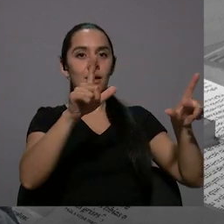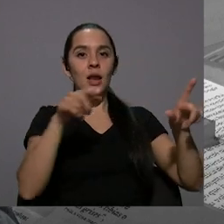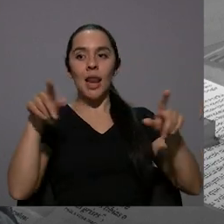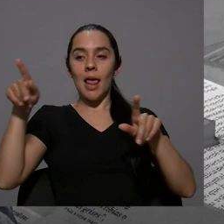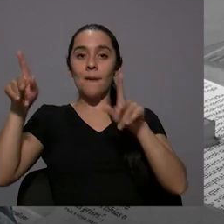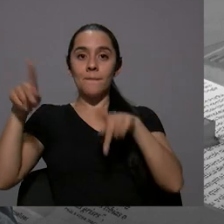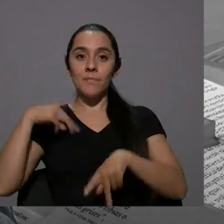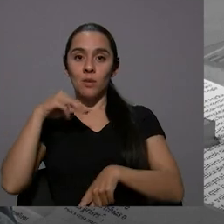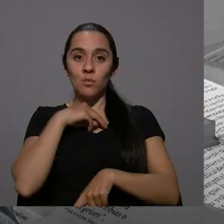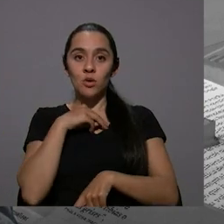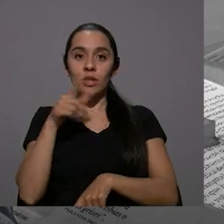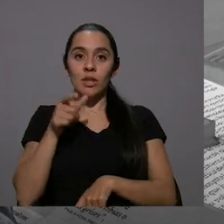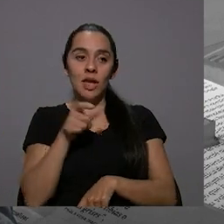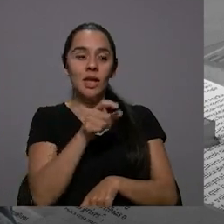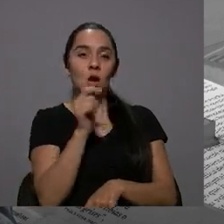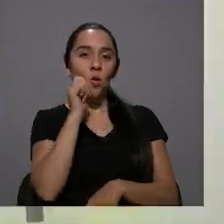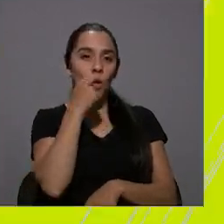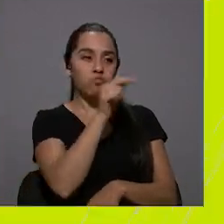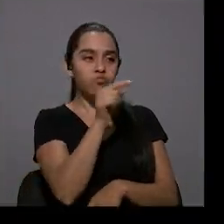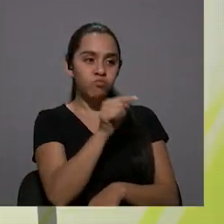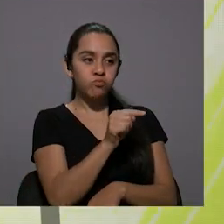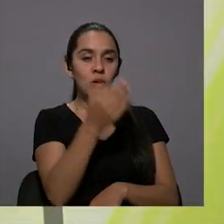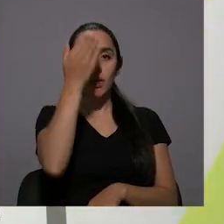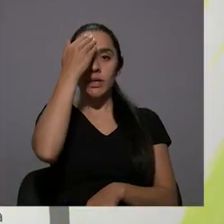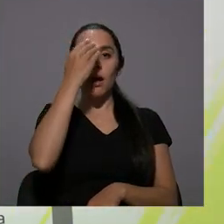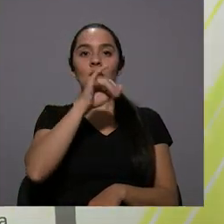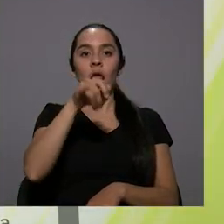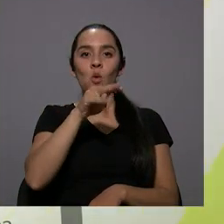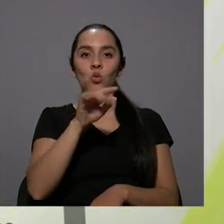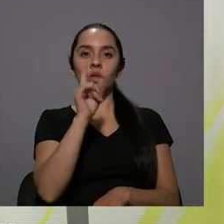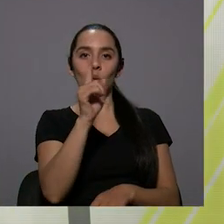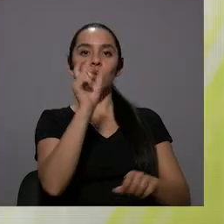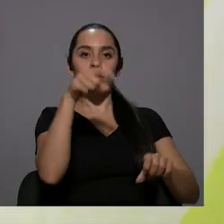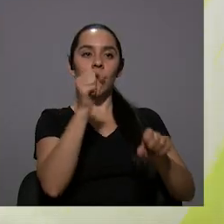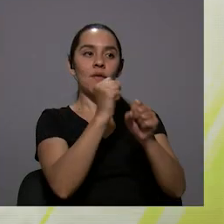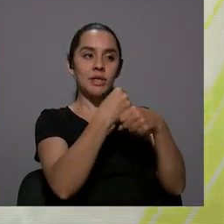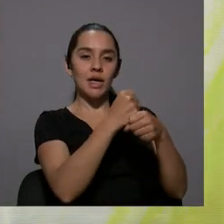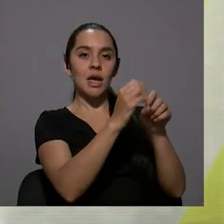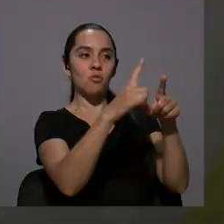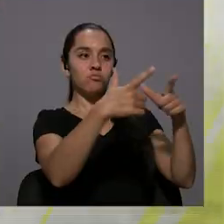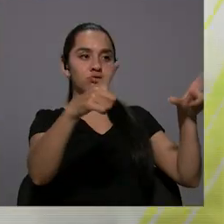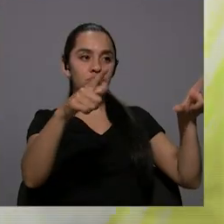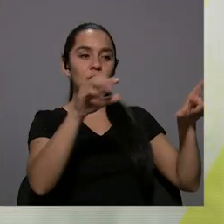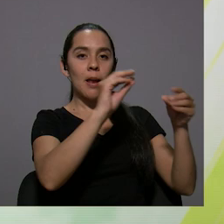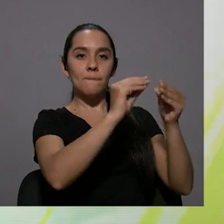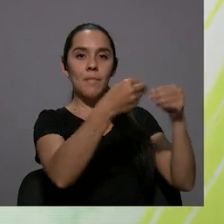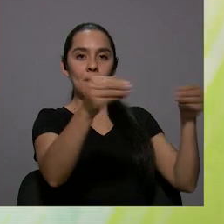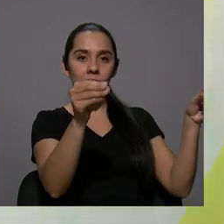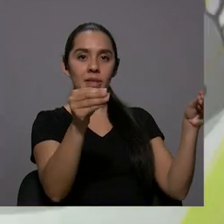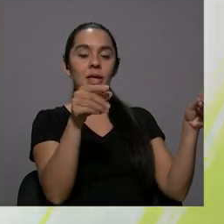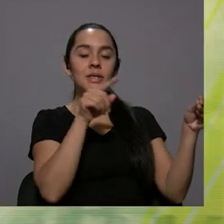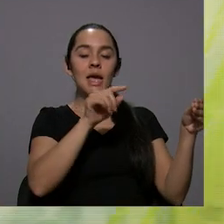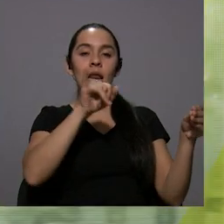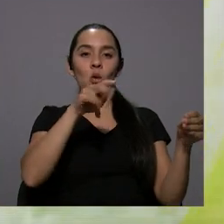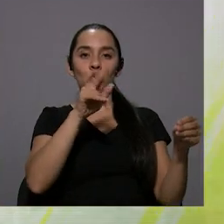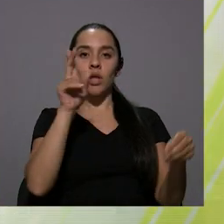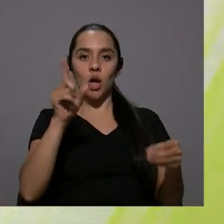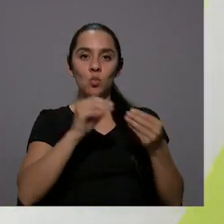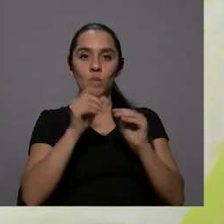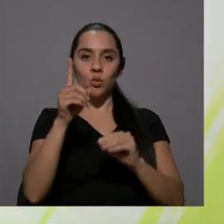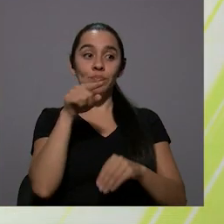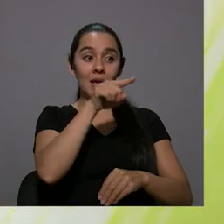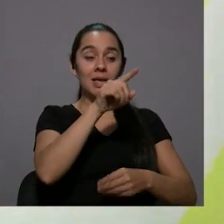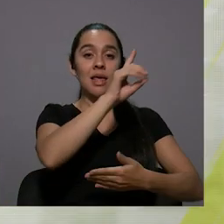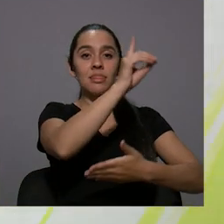mesa tiene una credencial y ahí con esa credencial la máquina sabe que está en la junta un y que tiene que armar las papeletas de la junta un Entonces todos esos procesos de